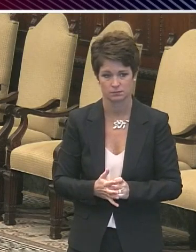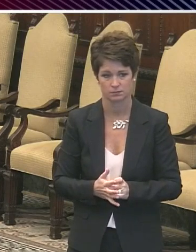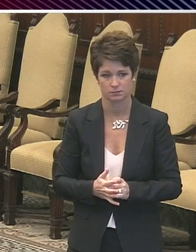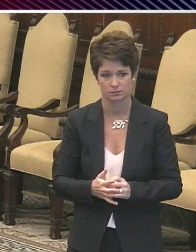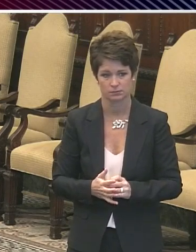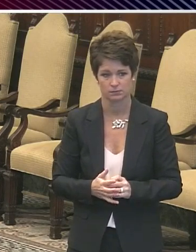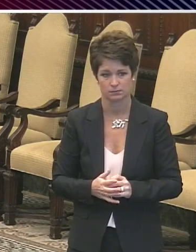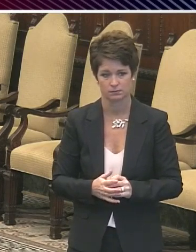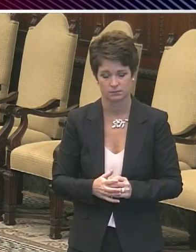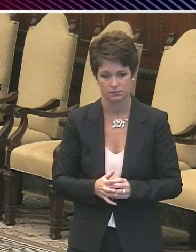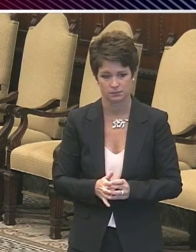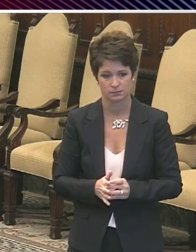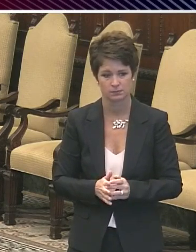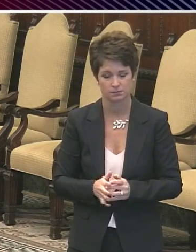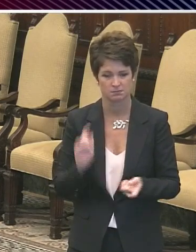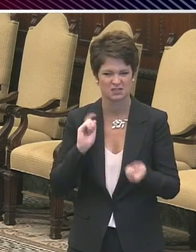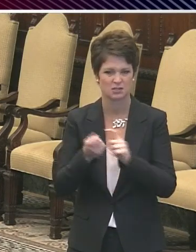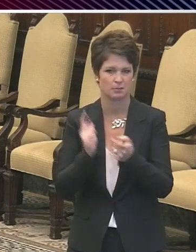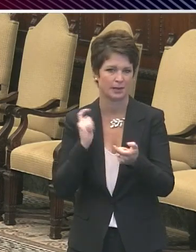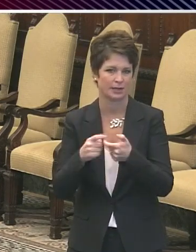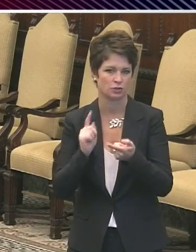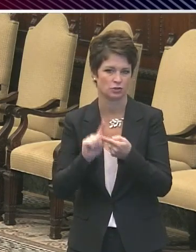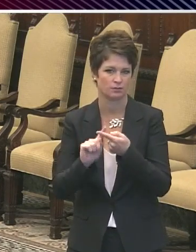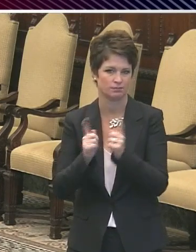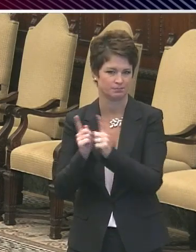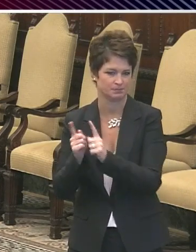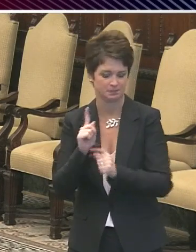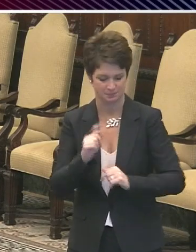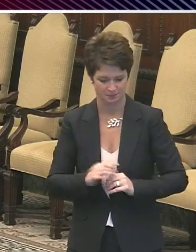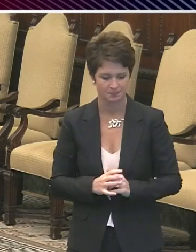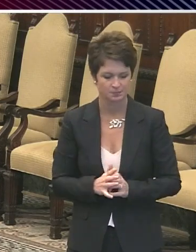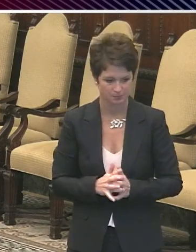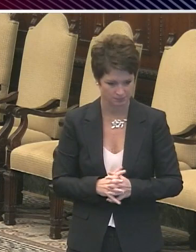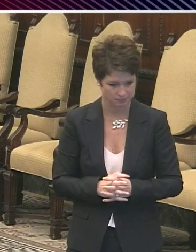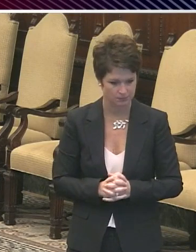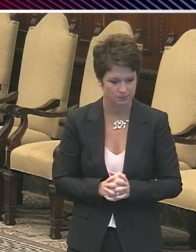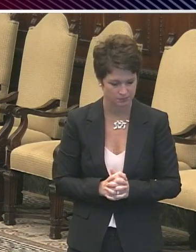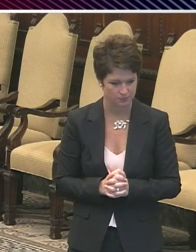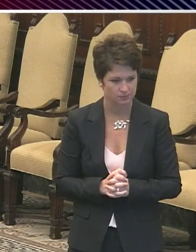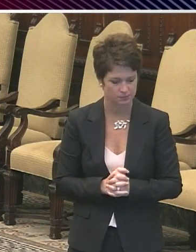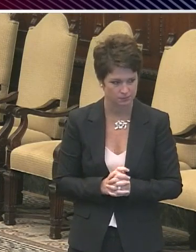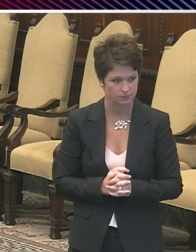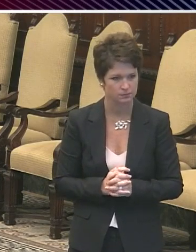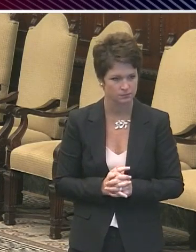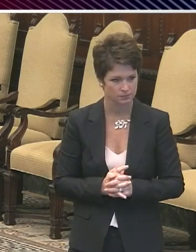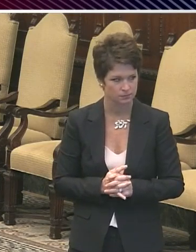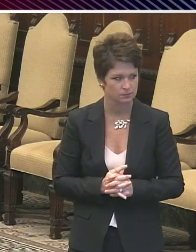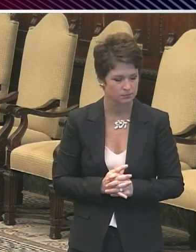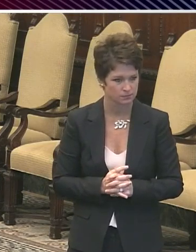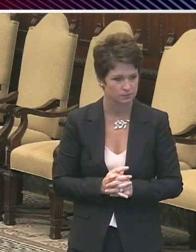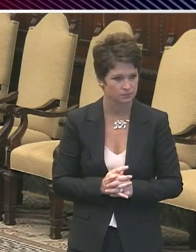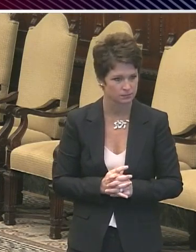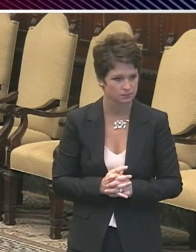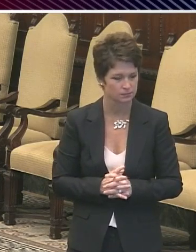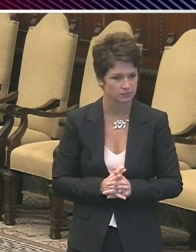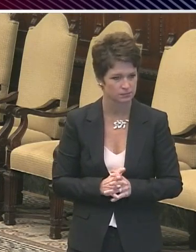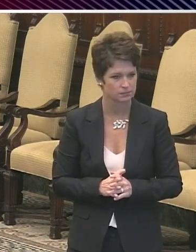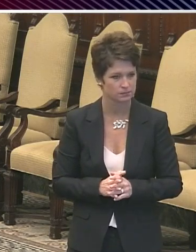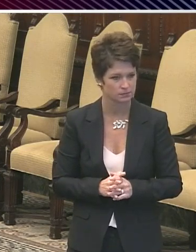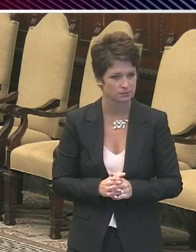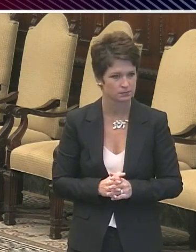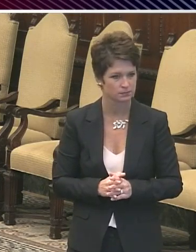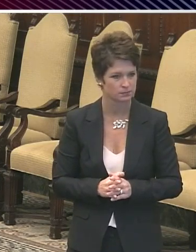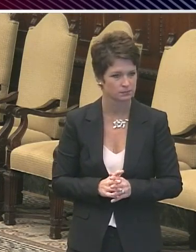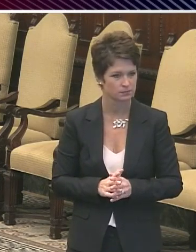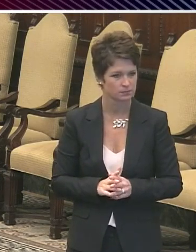tenemos que recuperar por la inversión que hemos hecho para responder a ella. Nosotros tenemos que acercarnos a toda comunidad, sin importar si sean documentados o